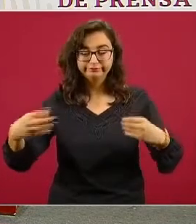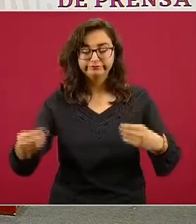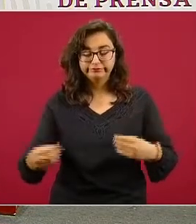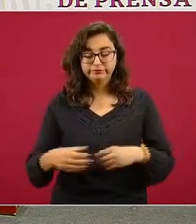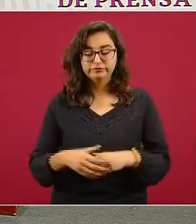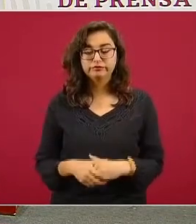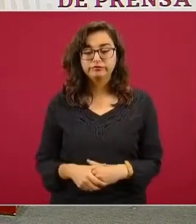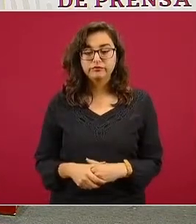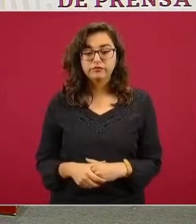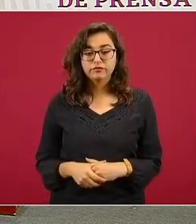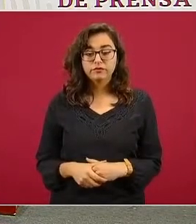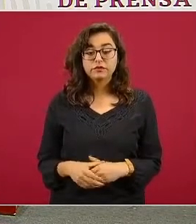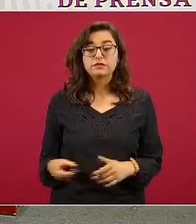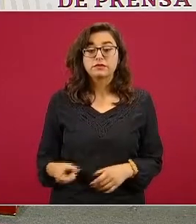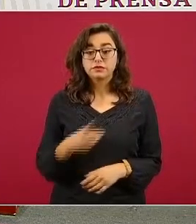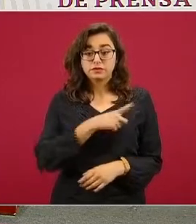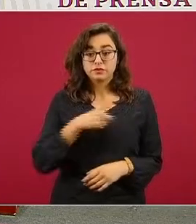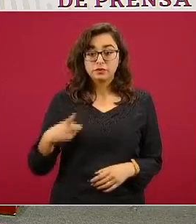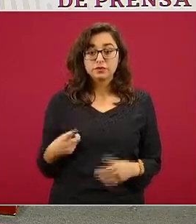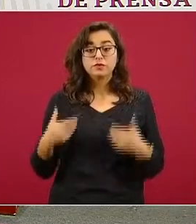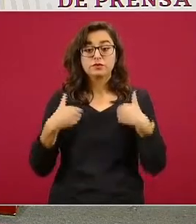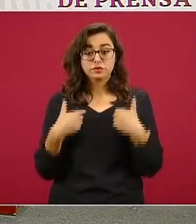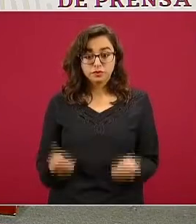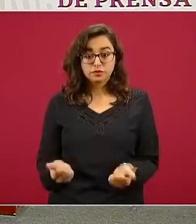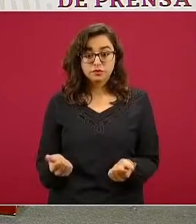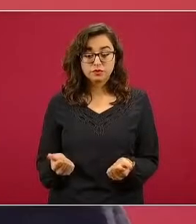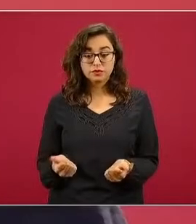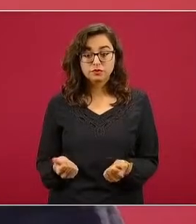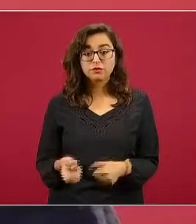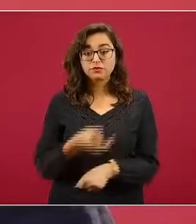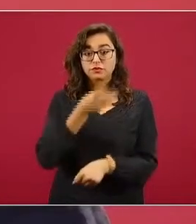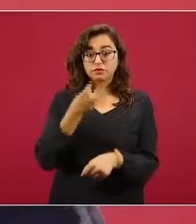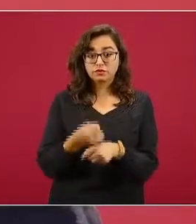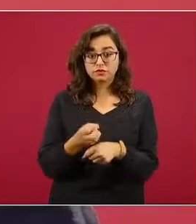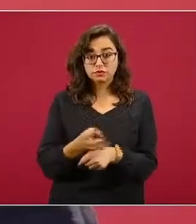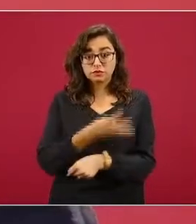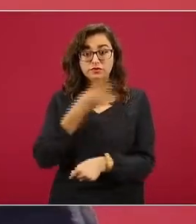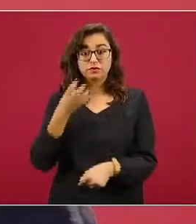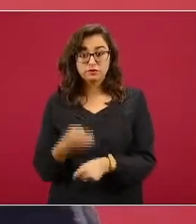la epidemia. No perder de vista que desde la tercera y cuarta